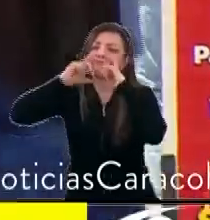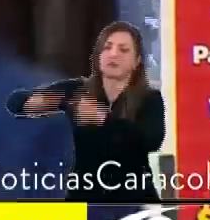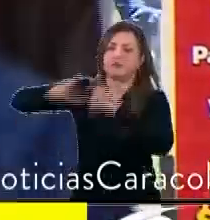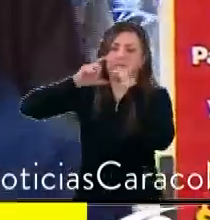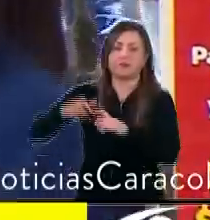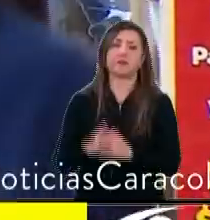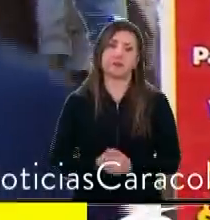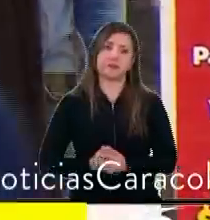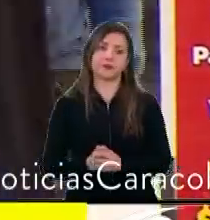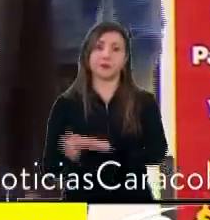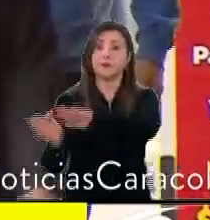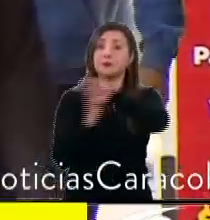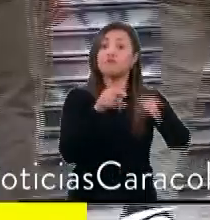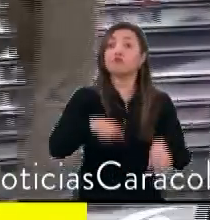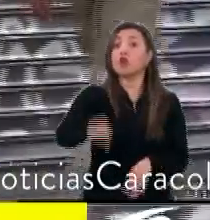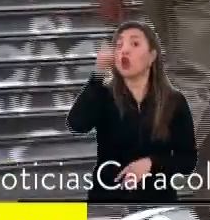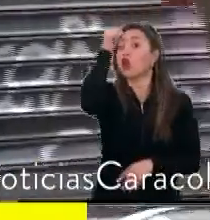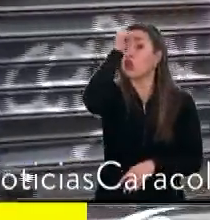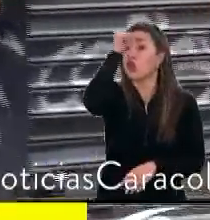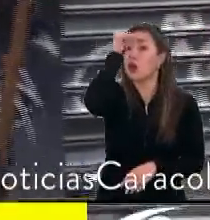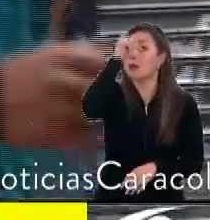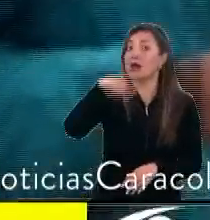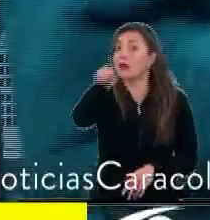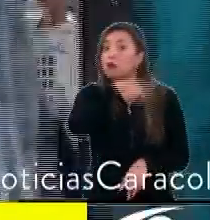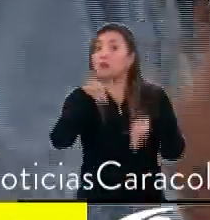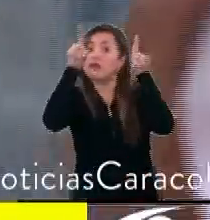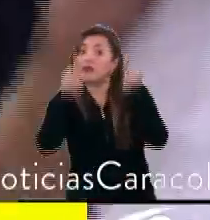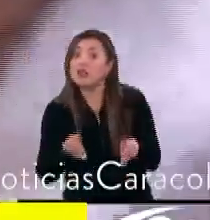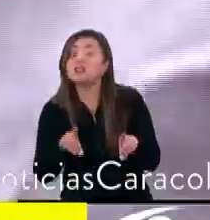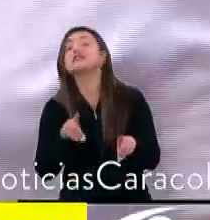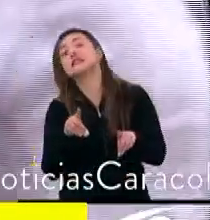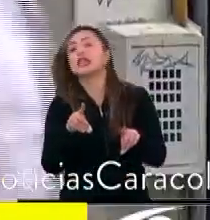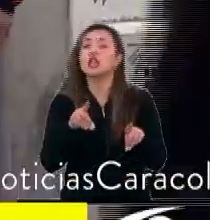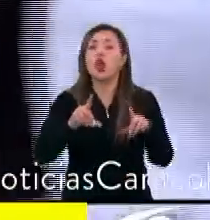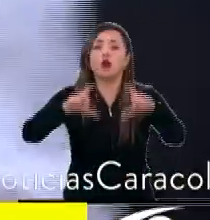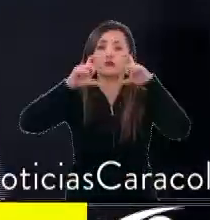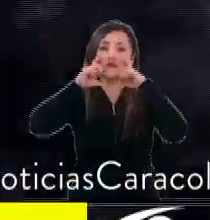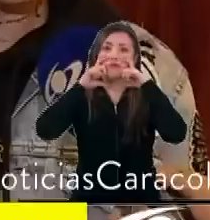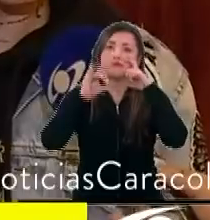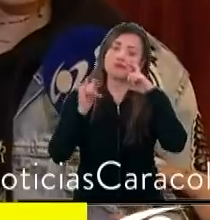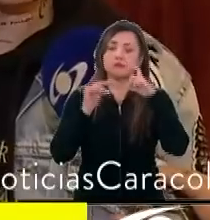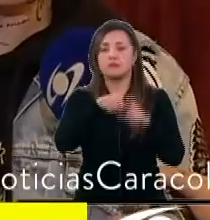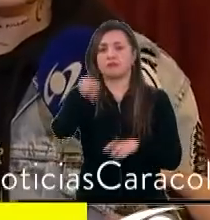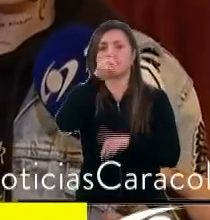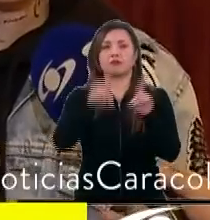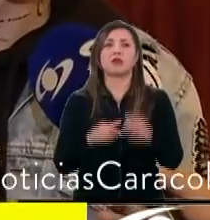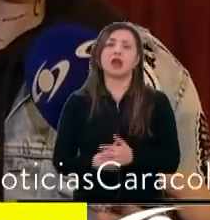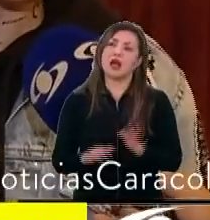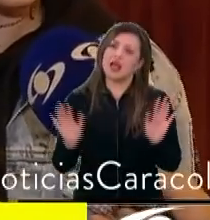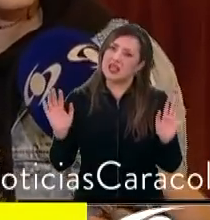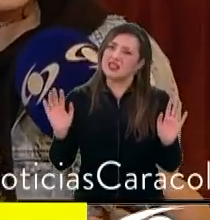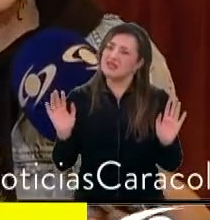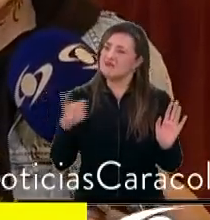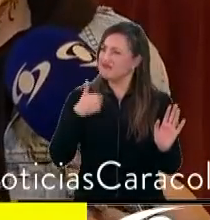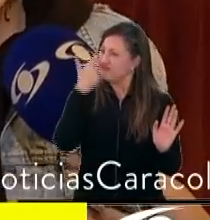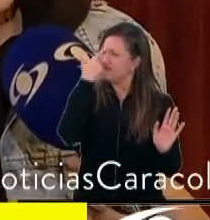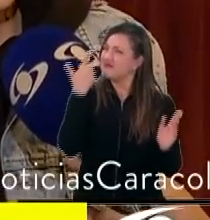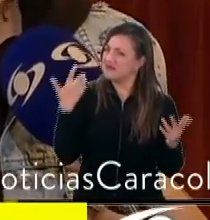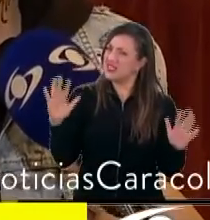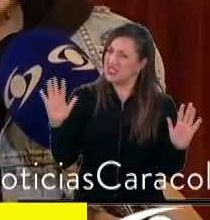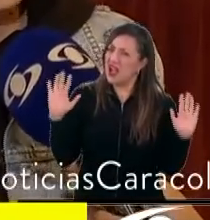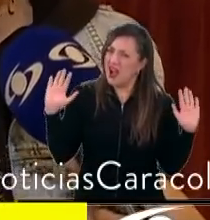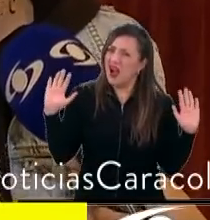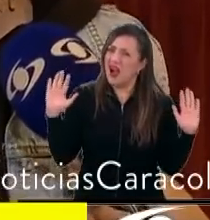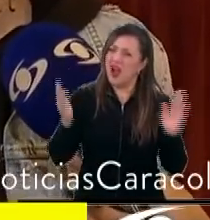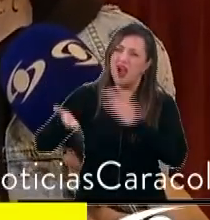A partir de este domingo, usted decidirá si sigue usando tapabocas o no. Yo creo que ya es hora de como de regresar